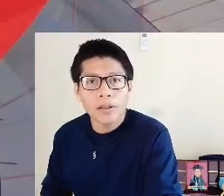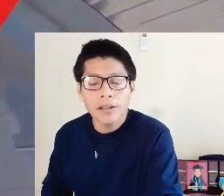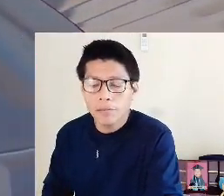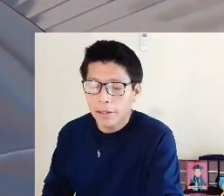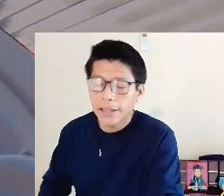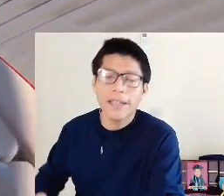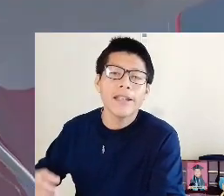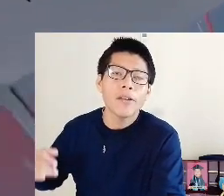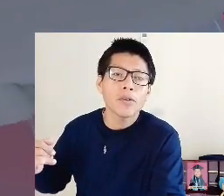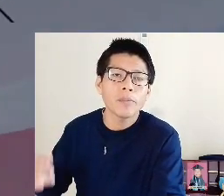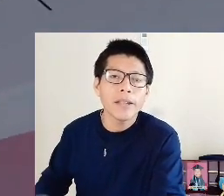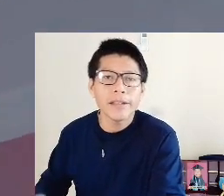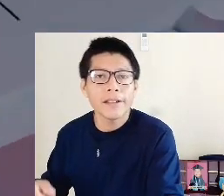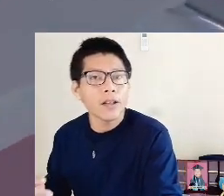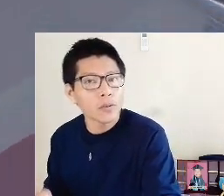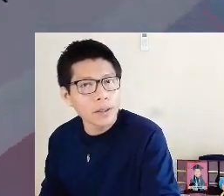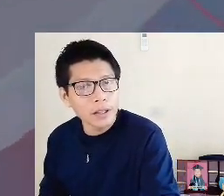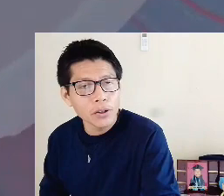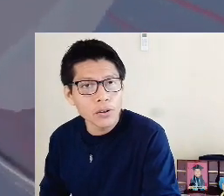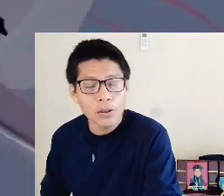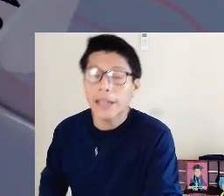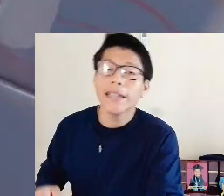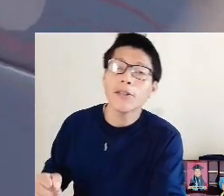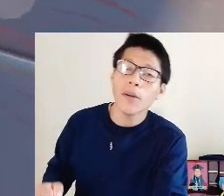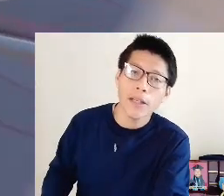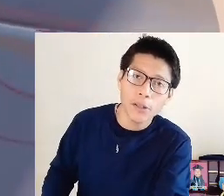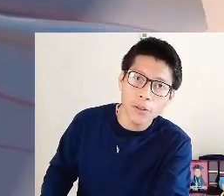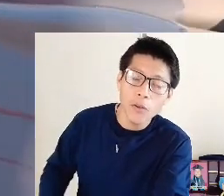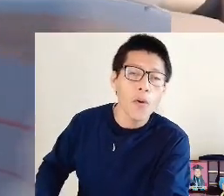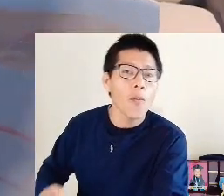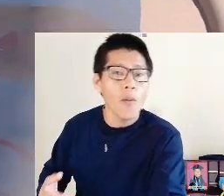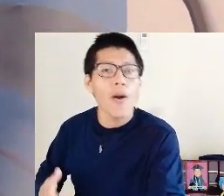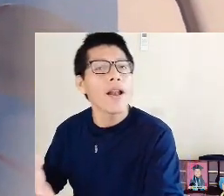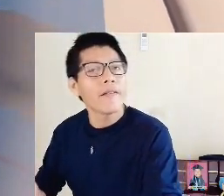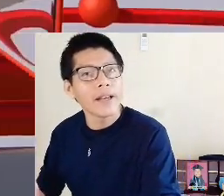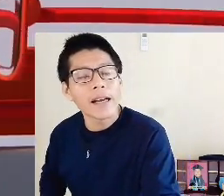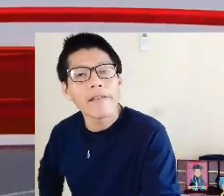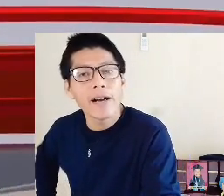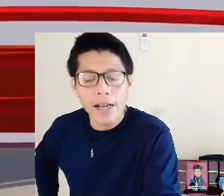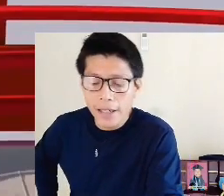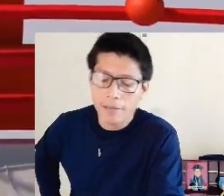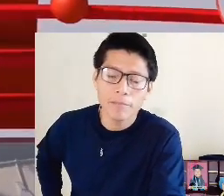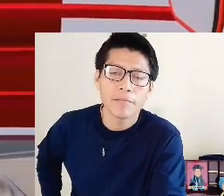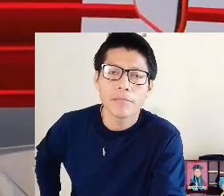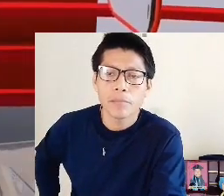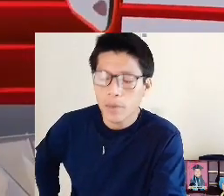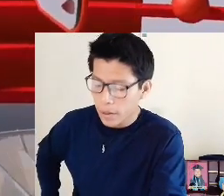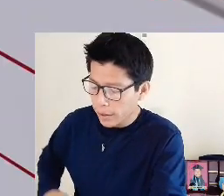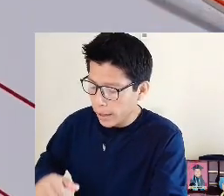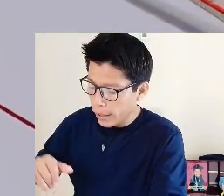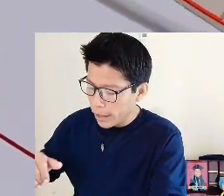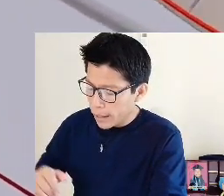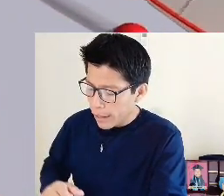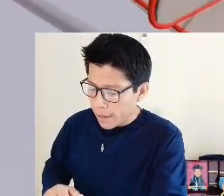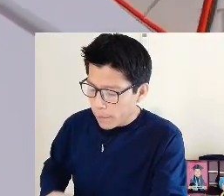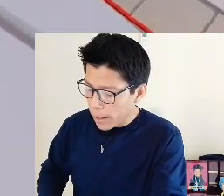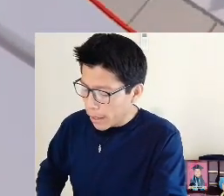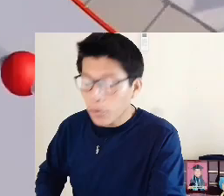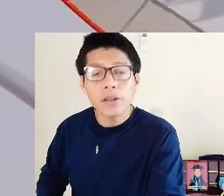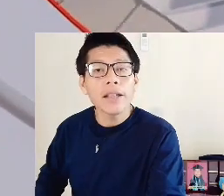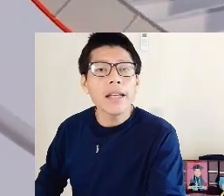a 2012 y de 2017 a 2018 y en esta ocasión lo vuelven a bajar de